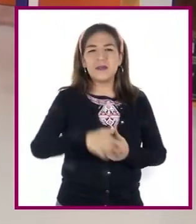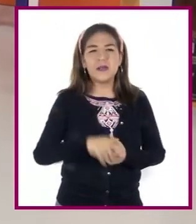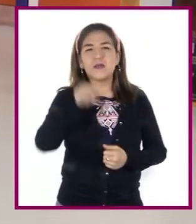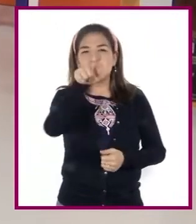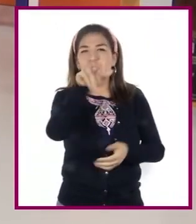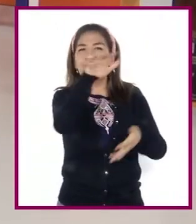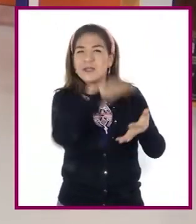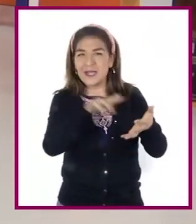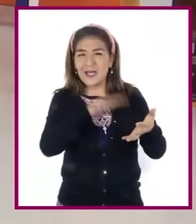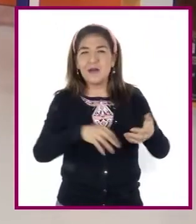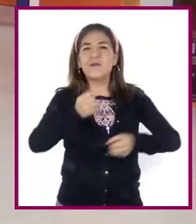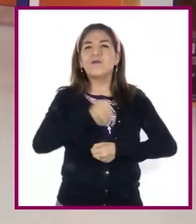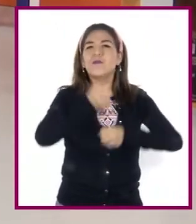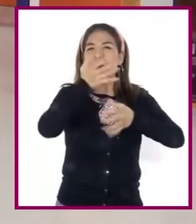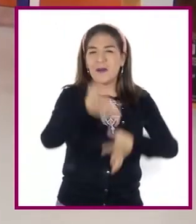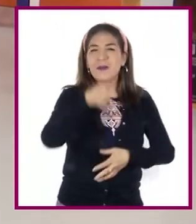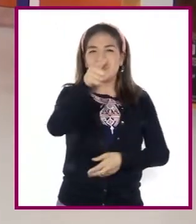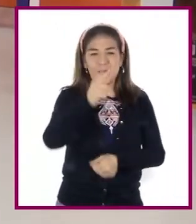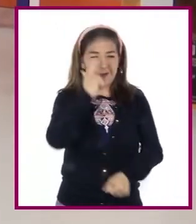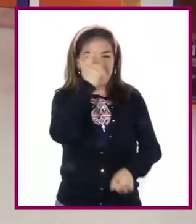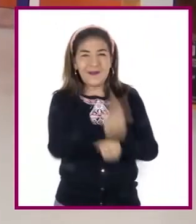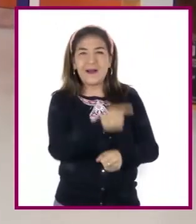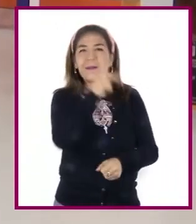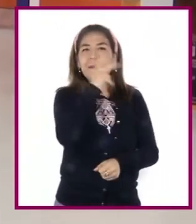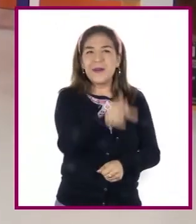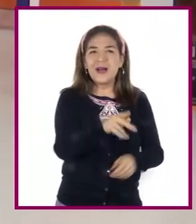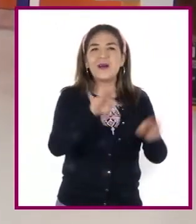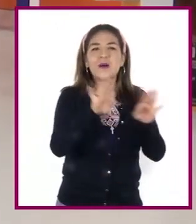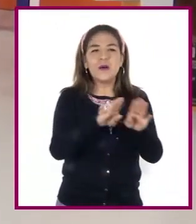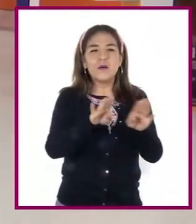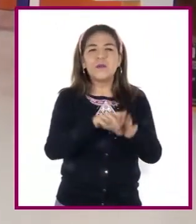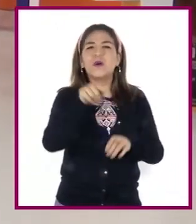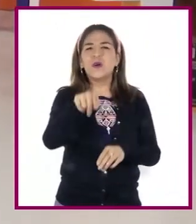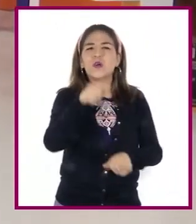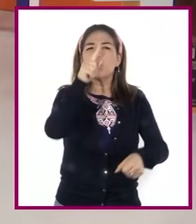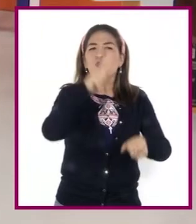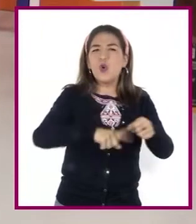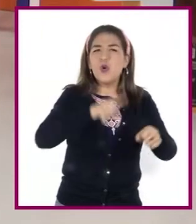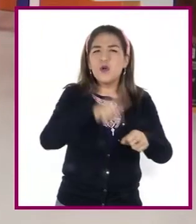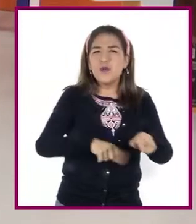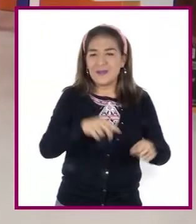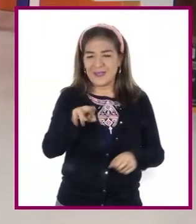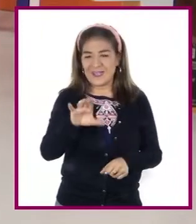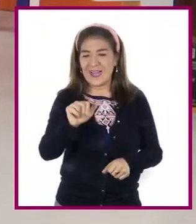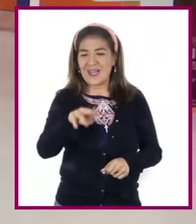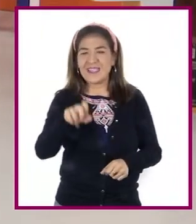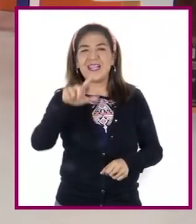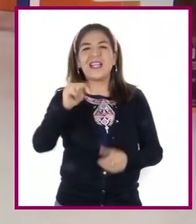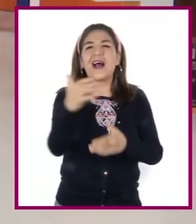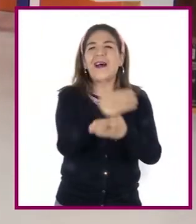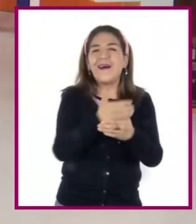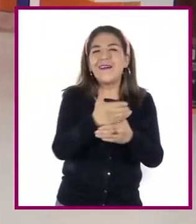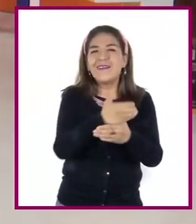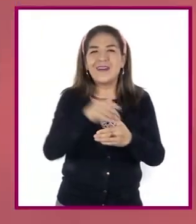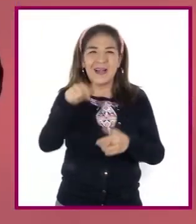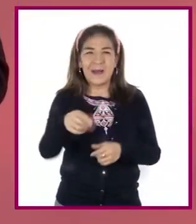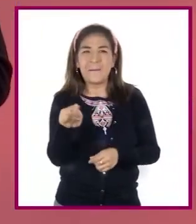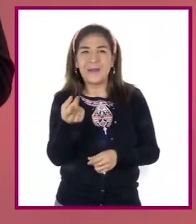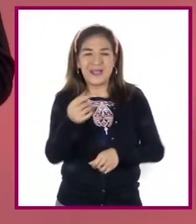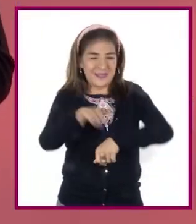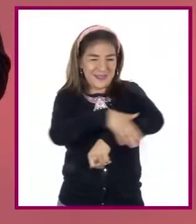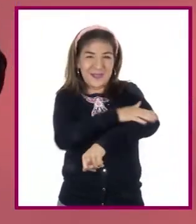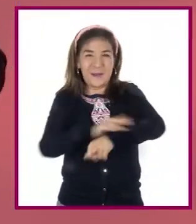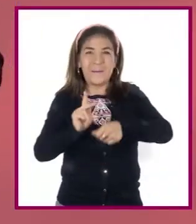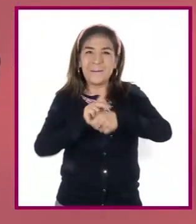leyendo el poema, se dieron cuenta de la descripción de color canela de la perrita y de la tranquilidad que tienen en medio del